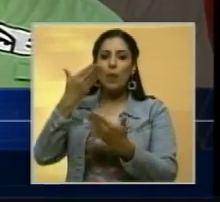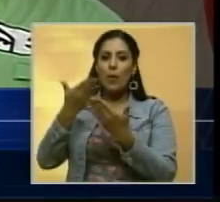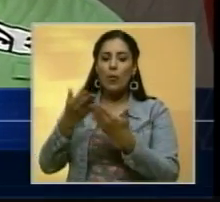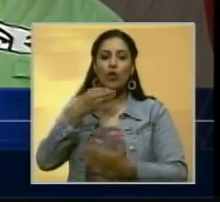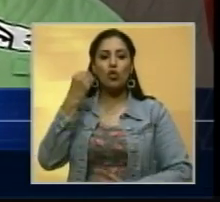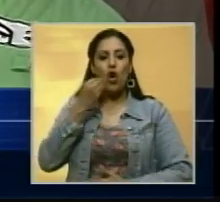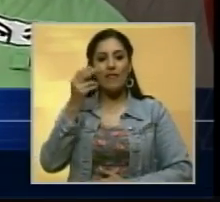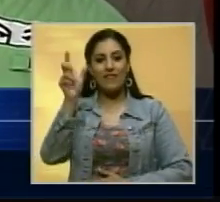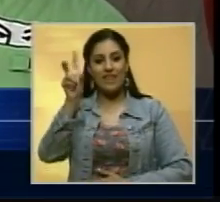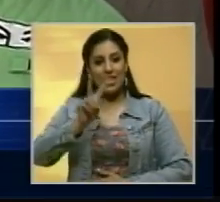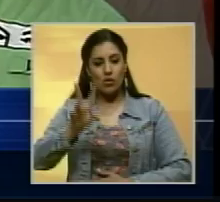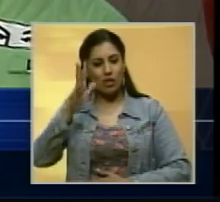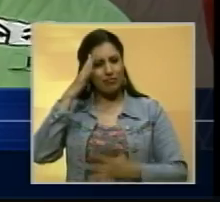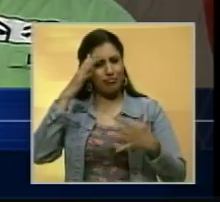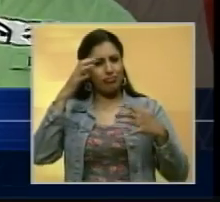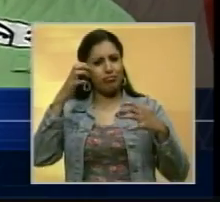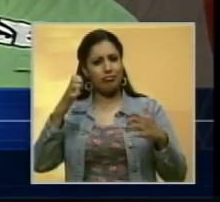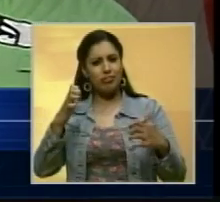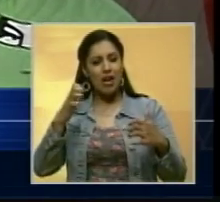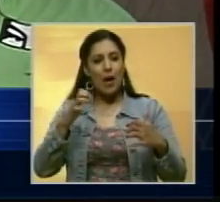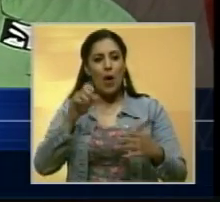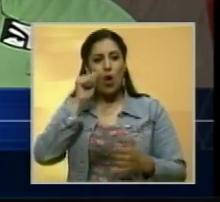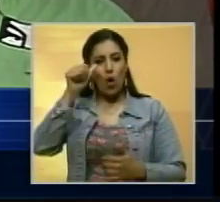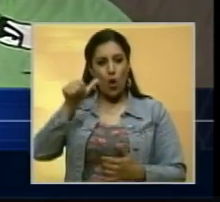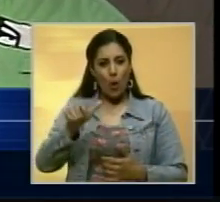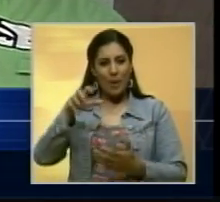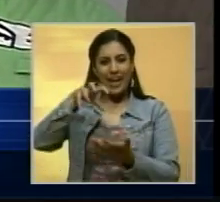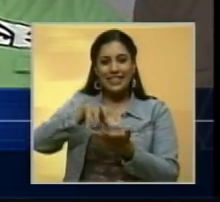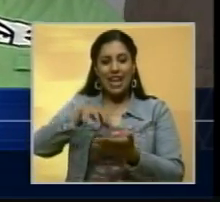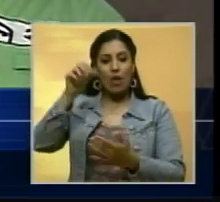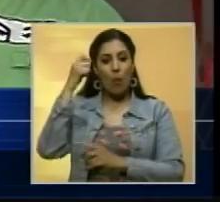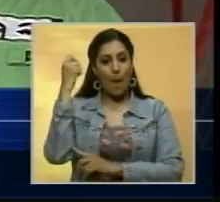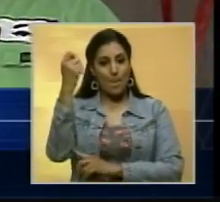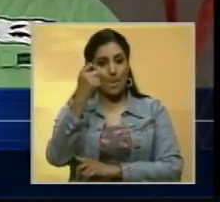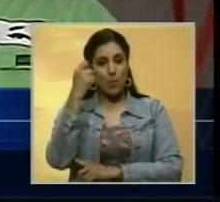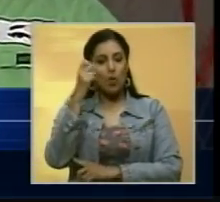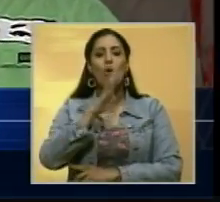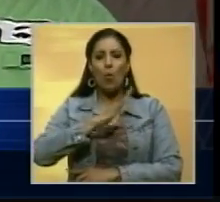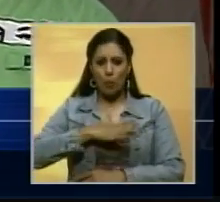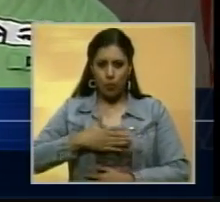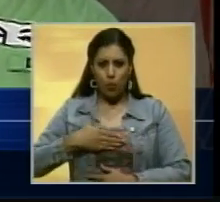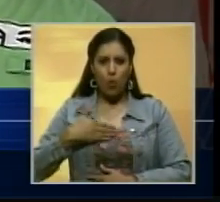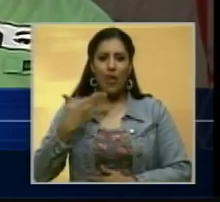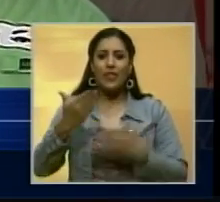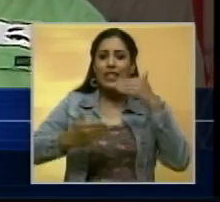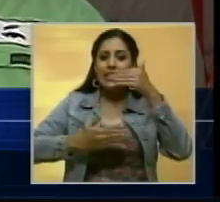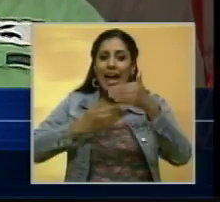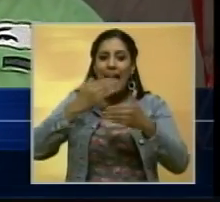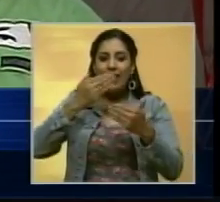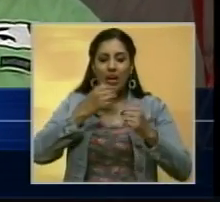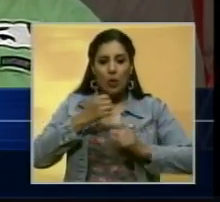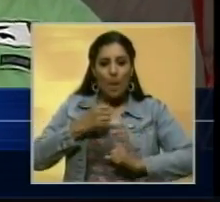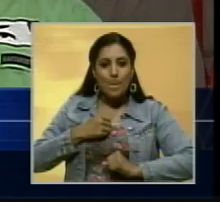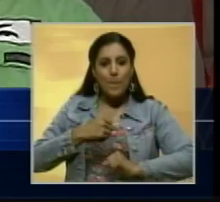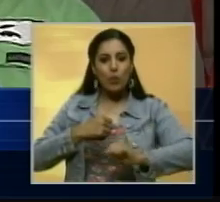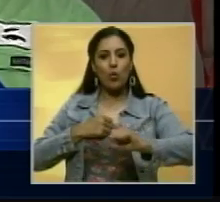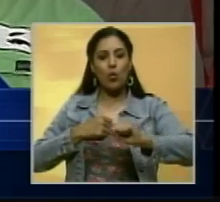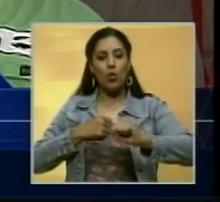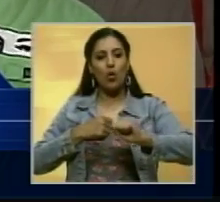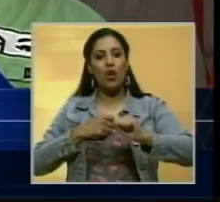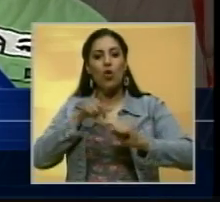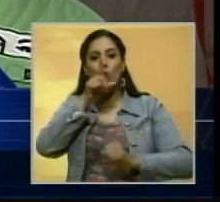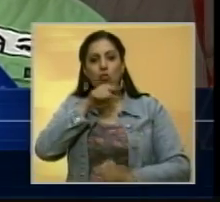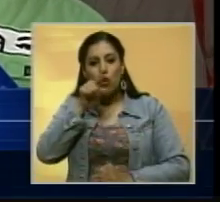joven venezolano con gran talento, Maico, desde el estado Apure, que puede adelantar el nacimiento de